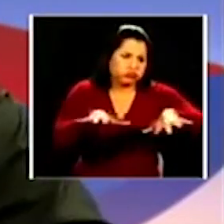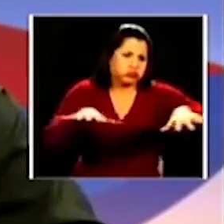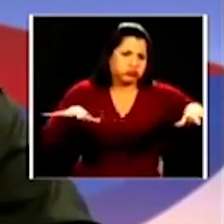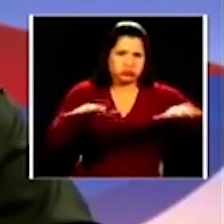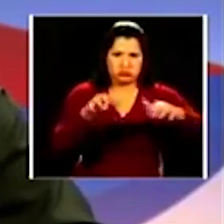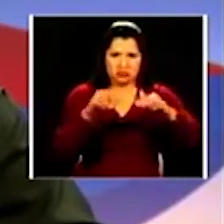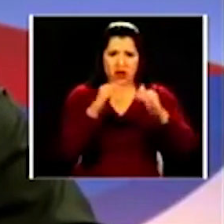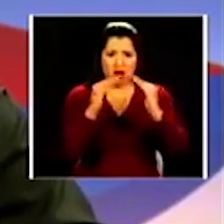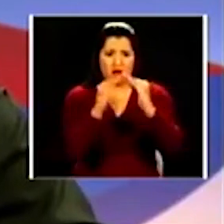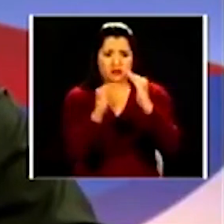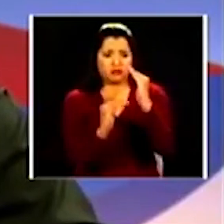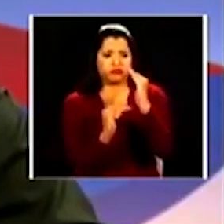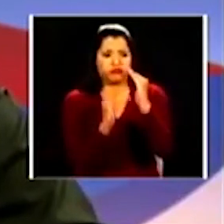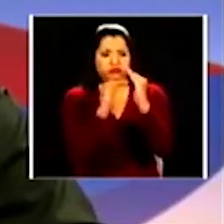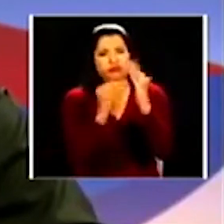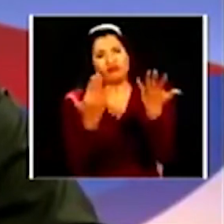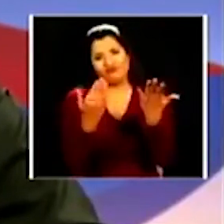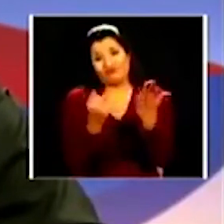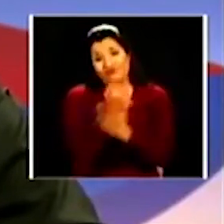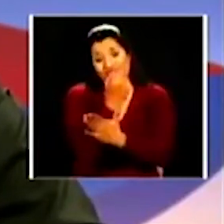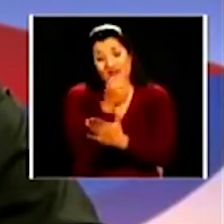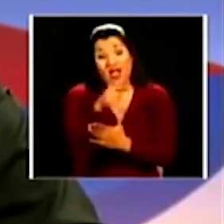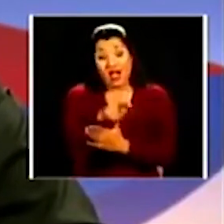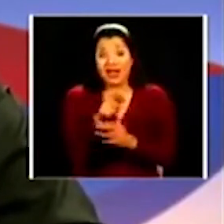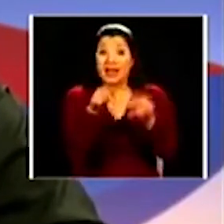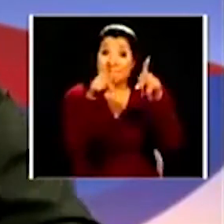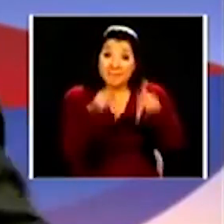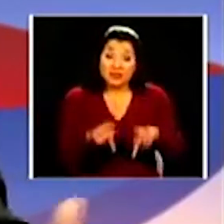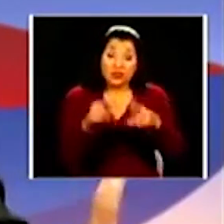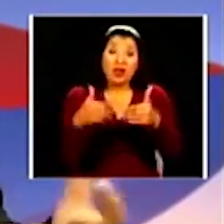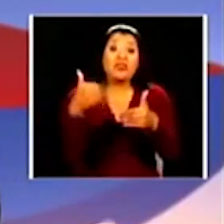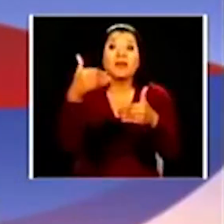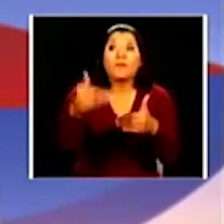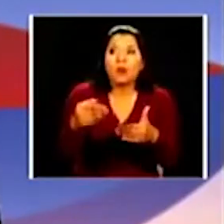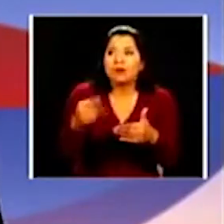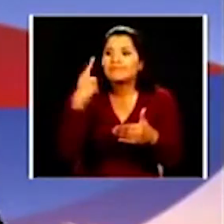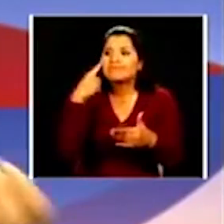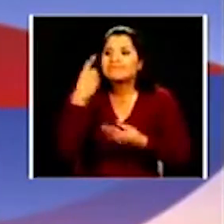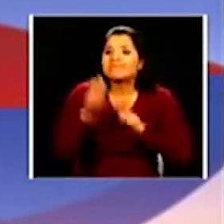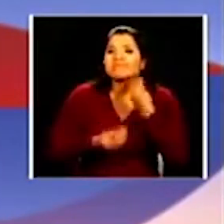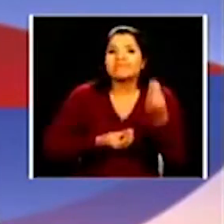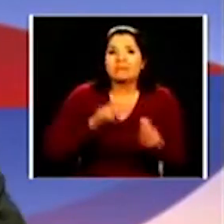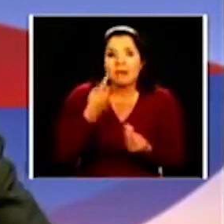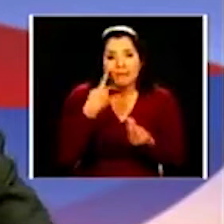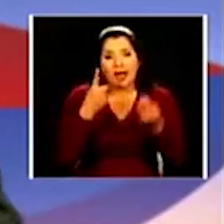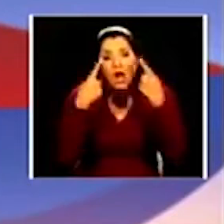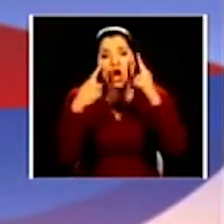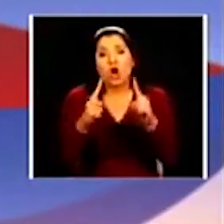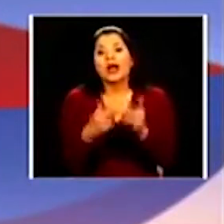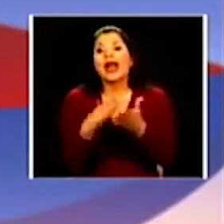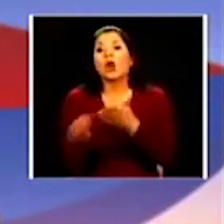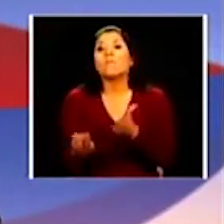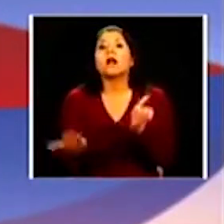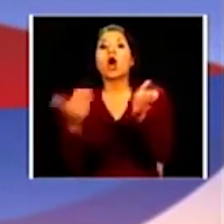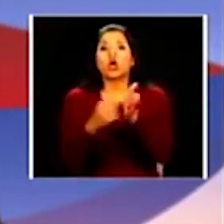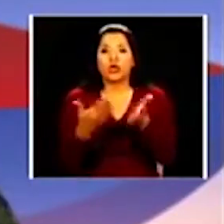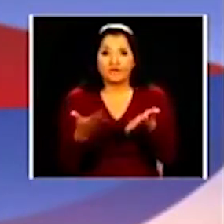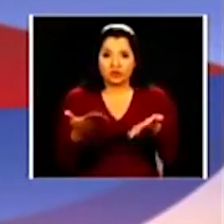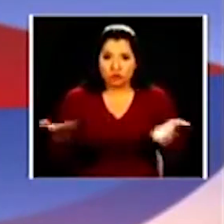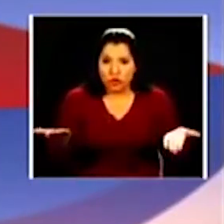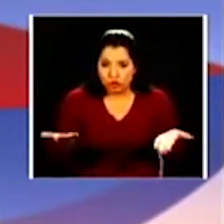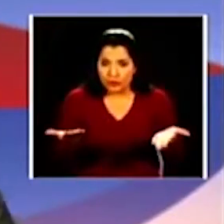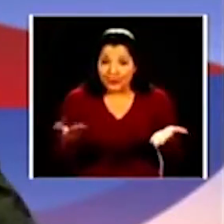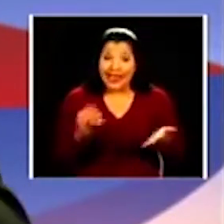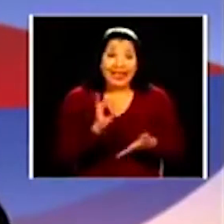lamentablemente en ese sentido las personas después tienen que ver cómo hacen para recuperar sus cosas, para recuperar su vida, y eso es de todos